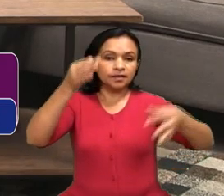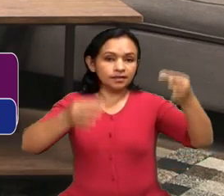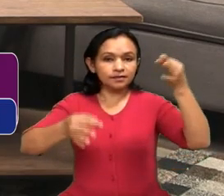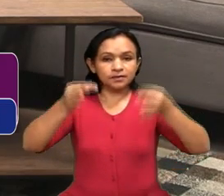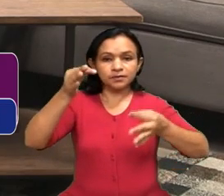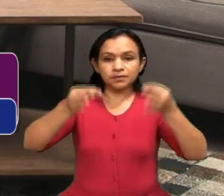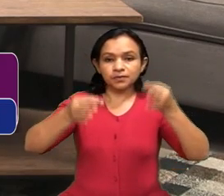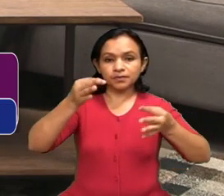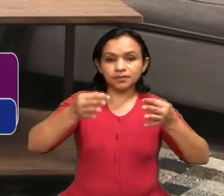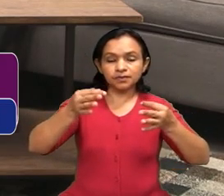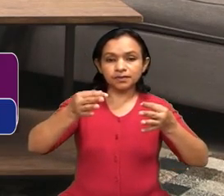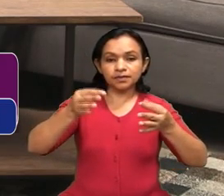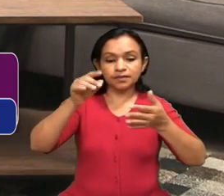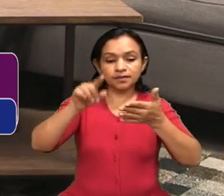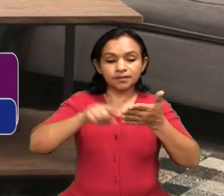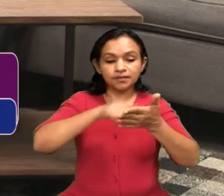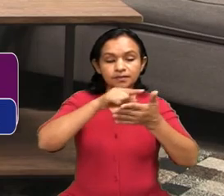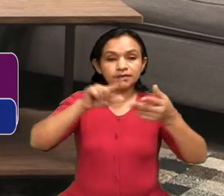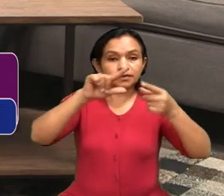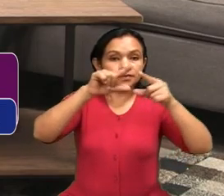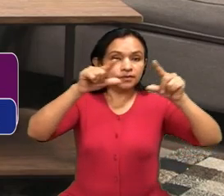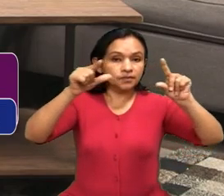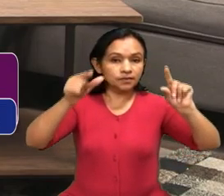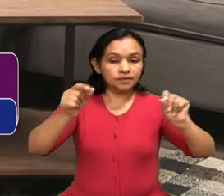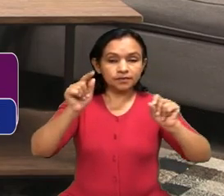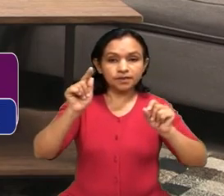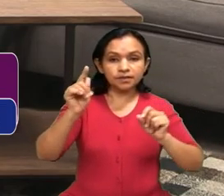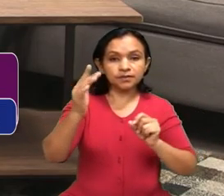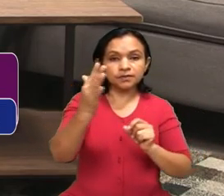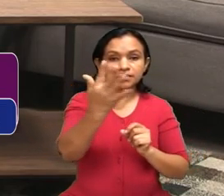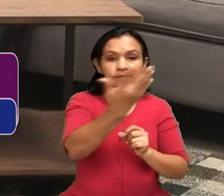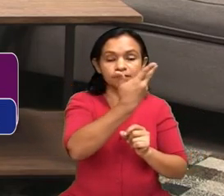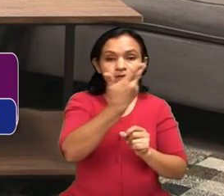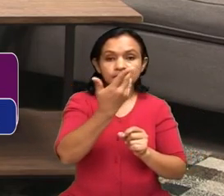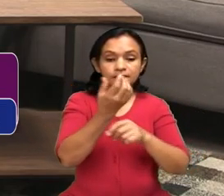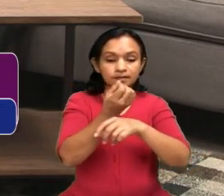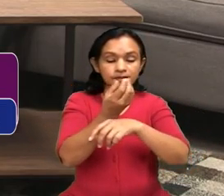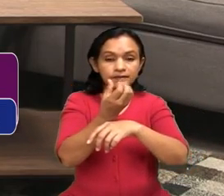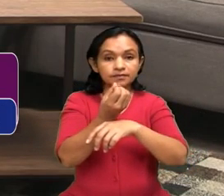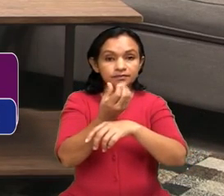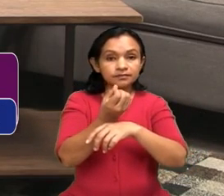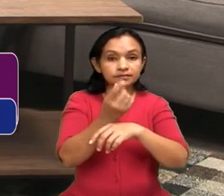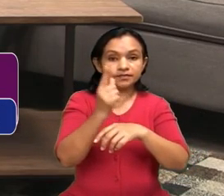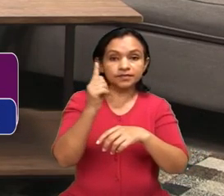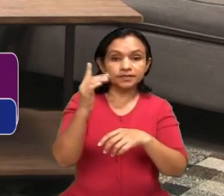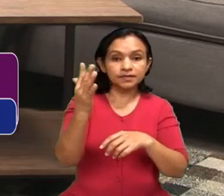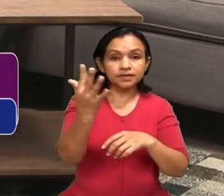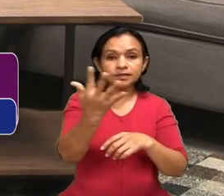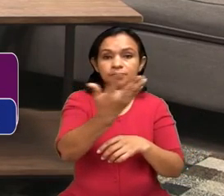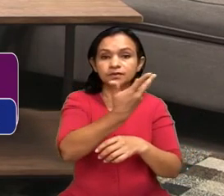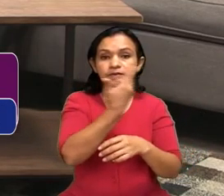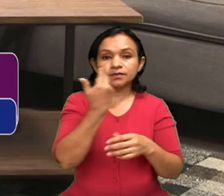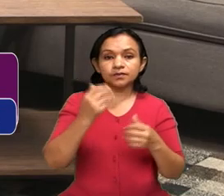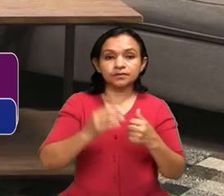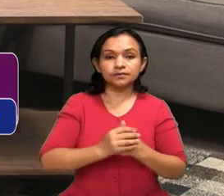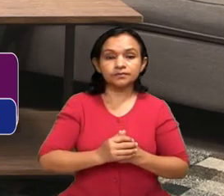en el Poder Electoral, es decir, en las alcaldías, en todo el estamento